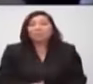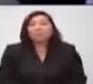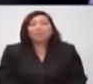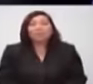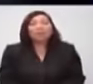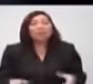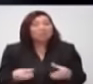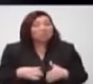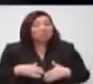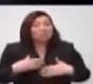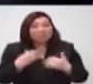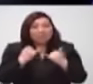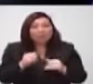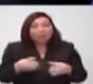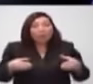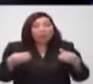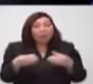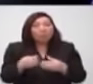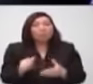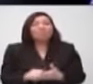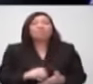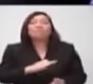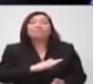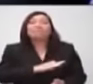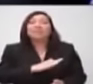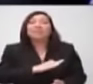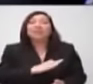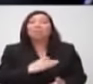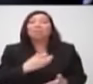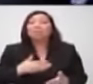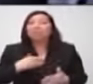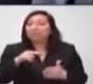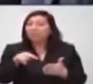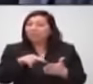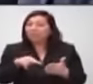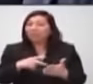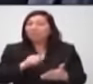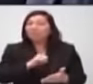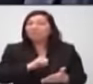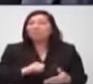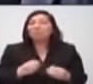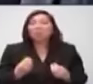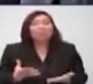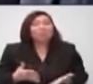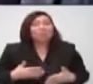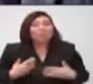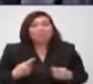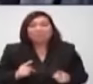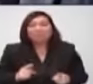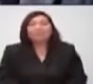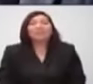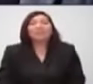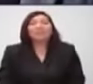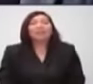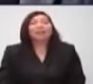la comisión puede informar a la comisión de fiscalización y poder investigar esta negligencia. No podemos permitir